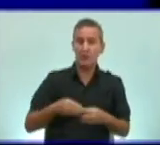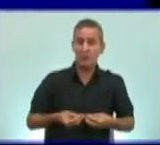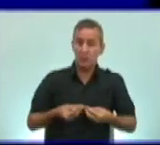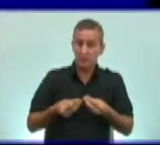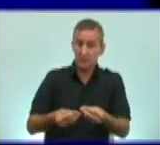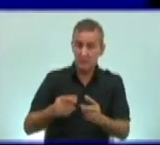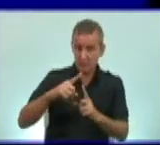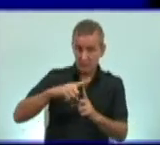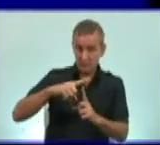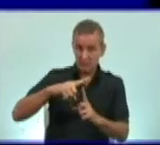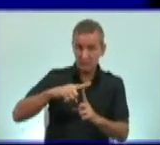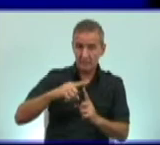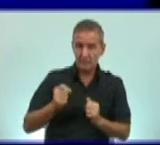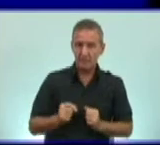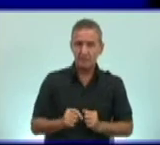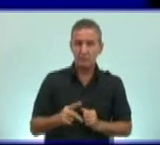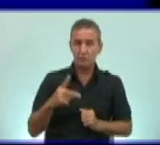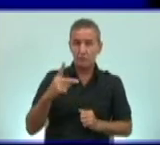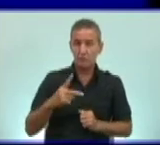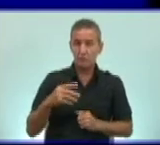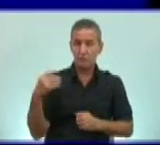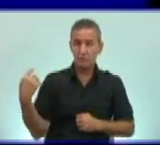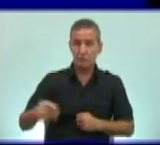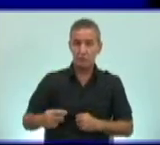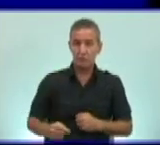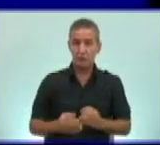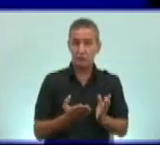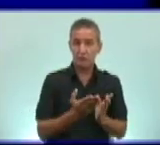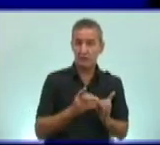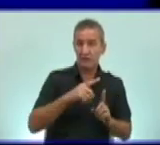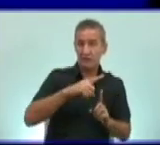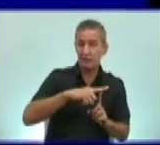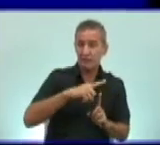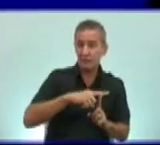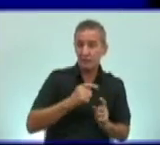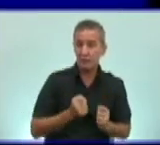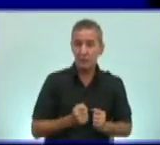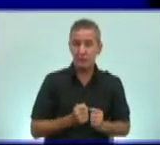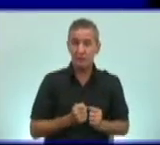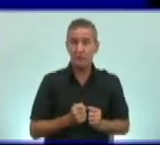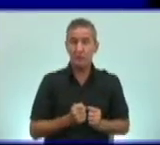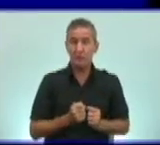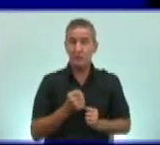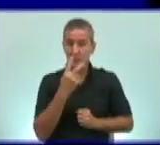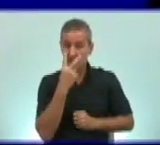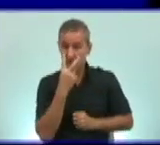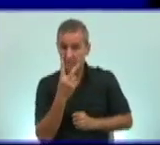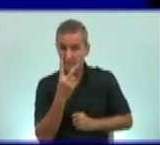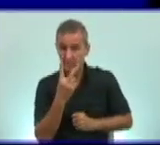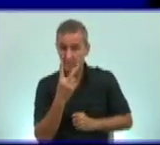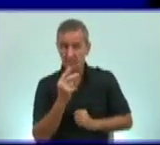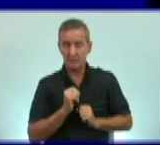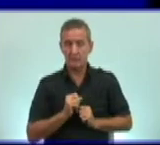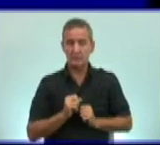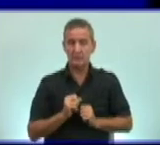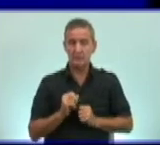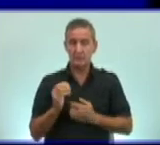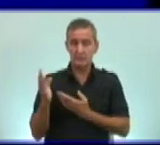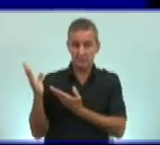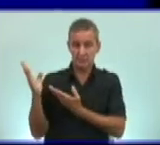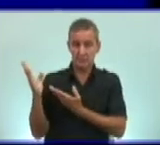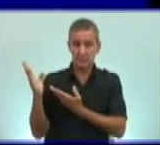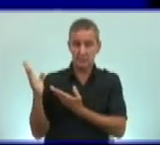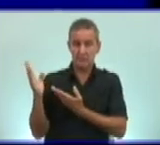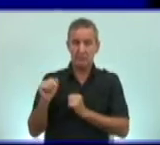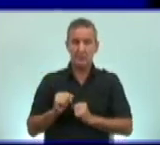tarea. Y son 2 ejercicios del libro de texto que, como ustedes pueden estar observando ya, en este caso